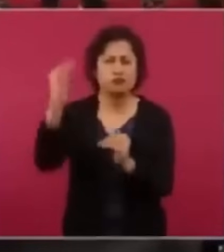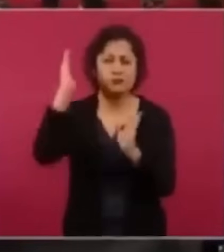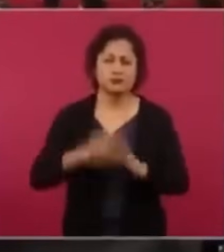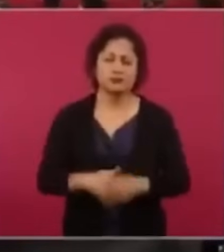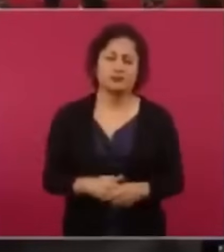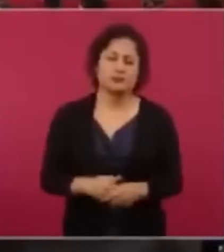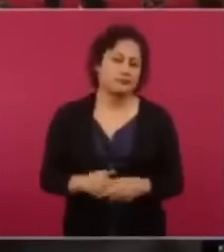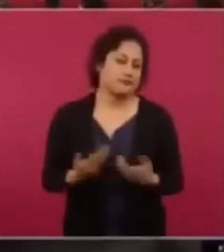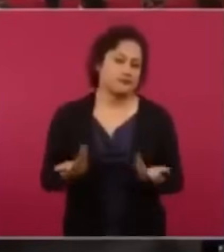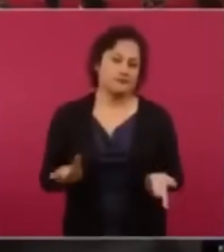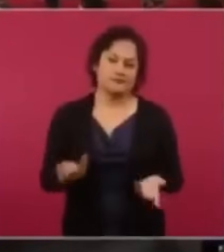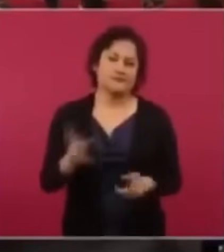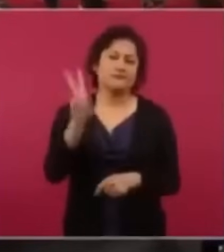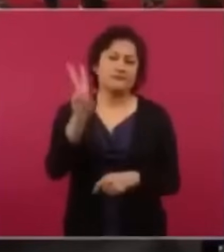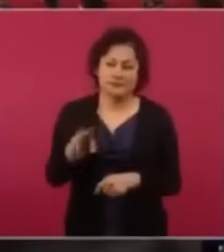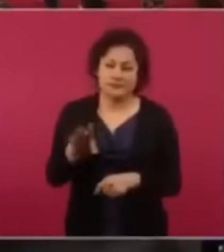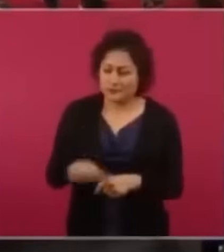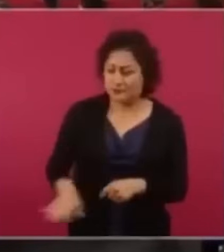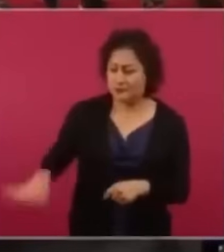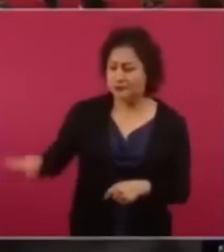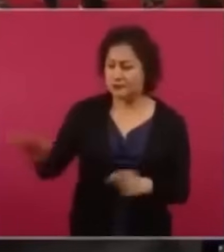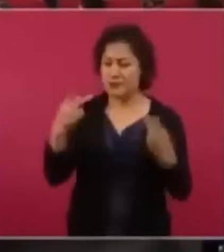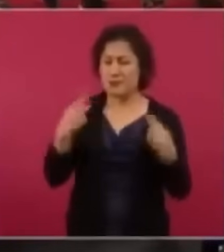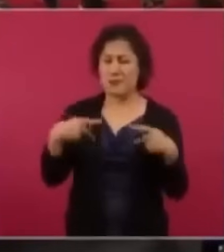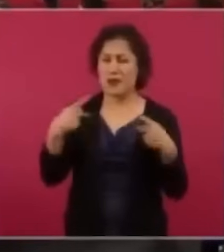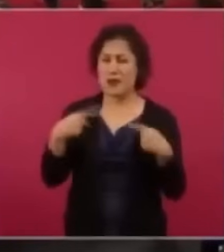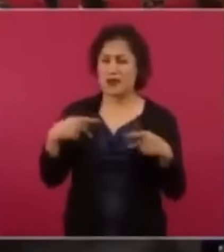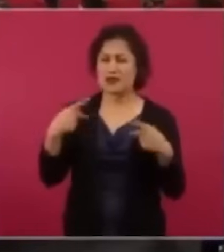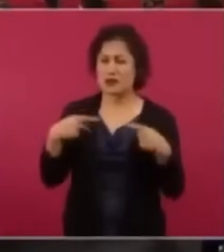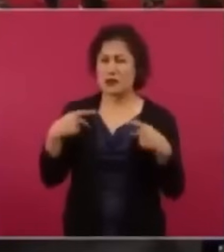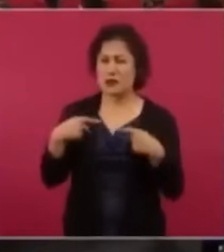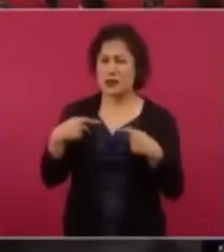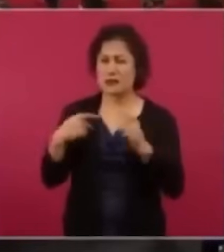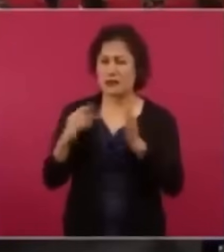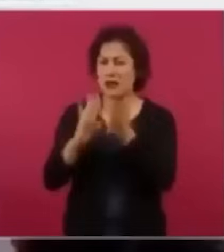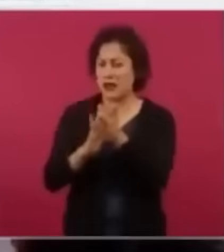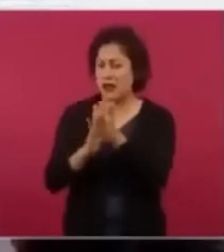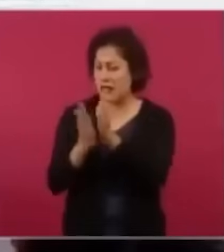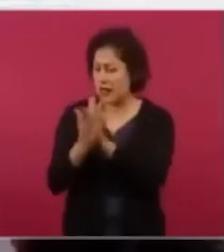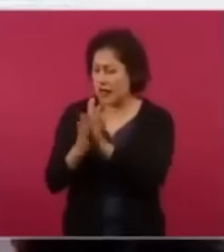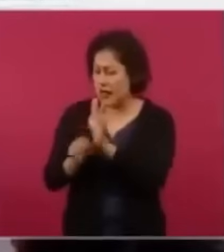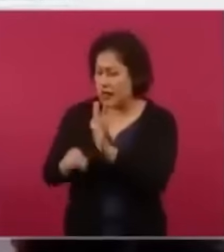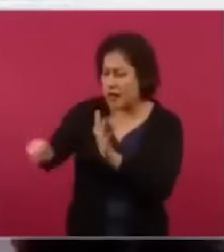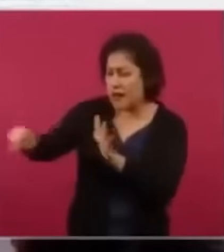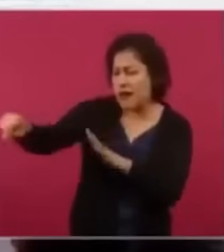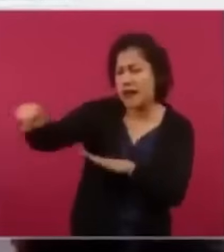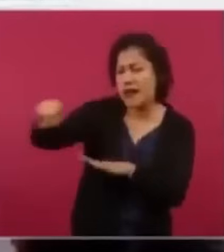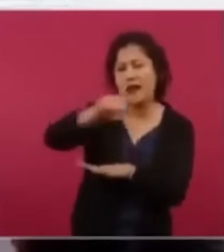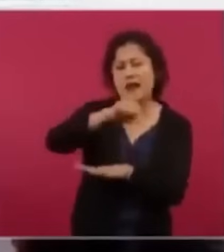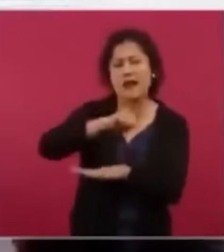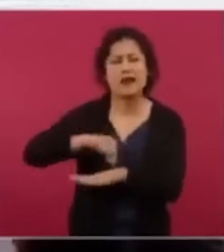Es una red de componendas y de complicidades.